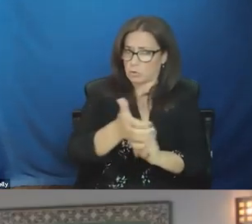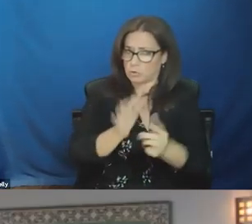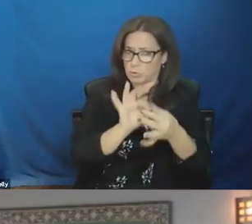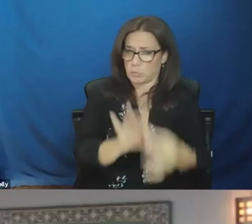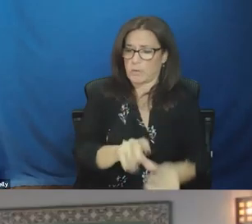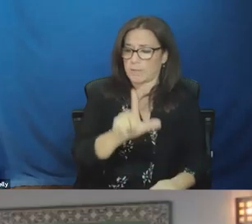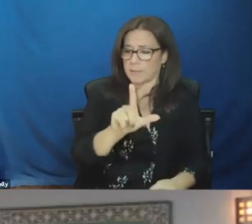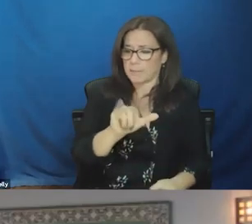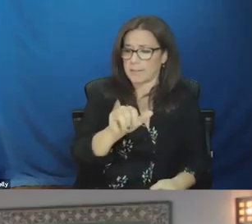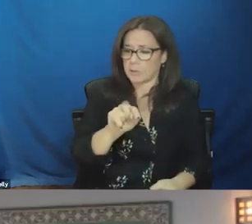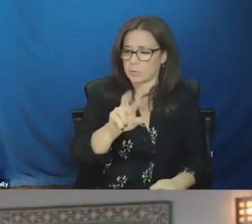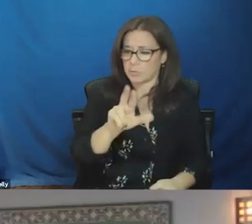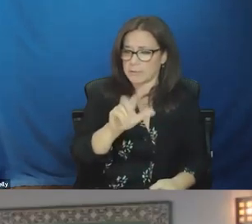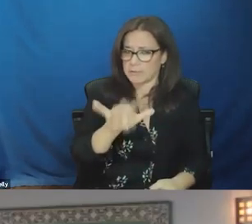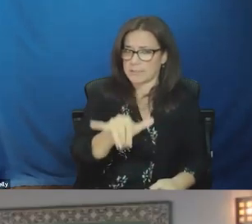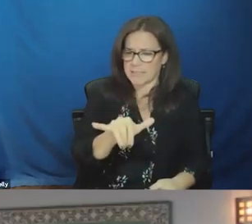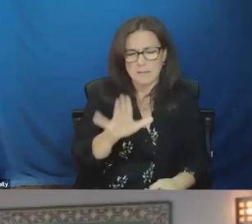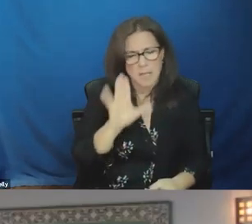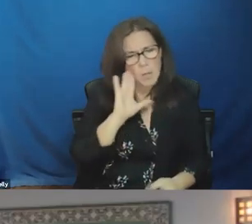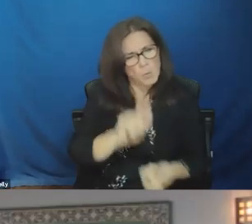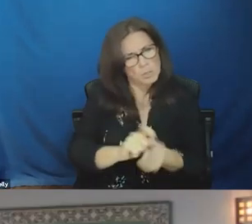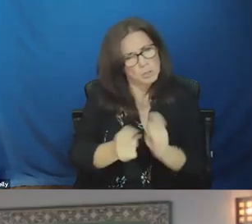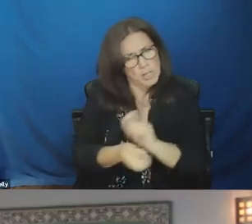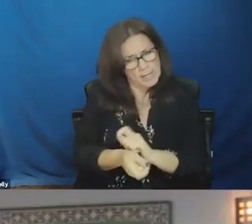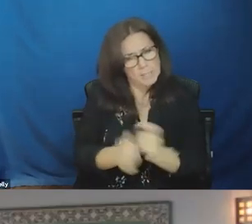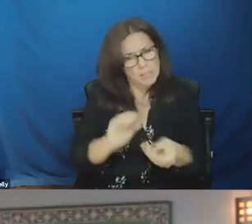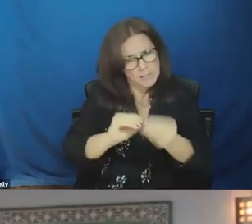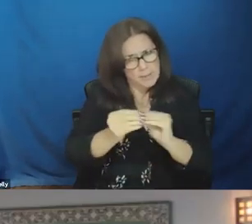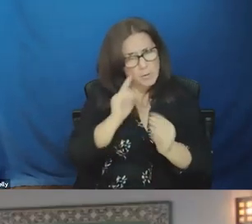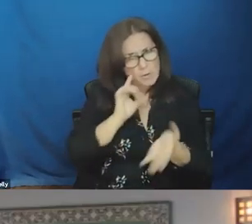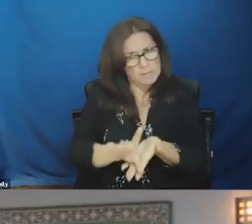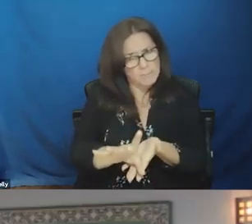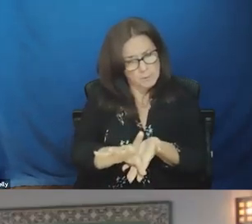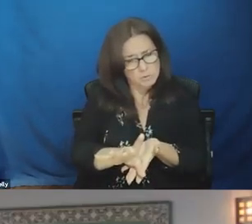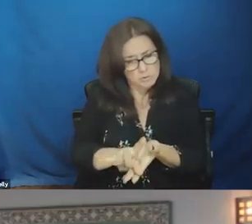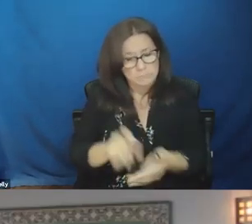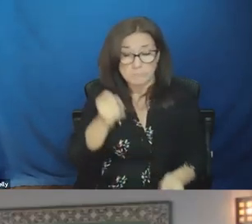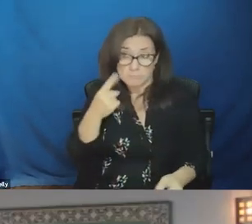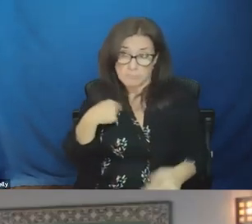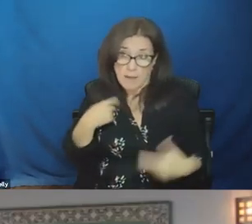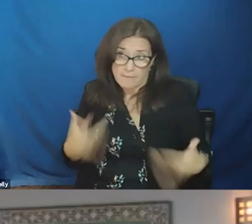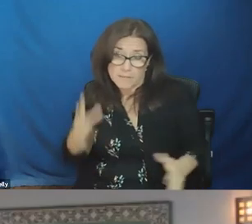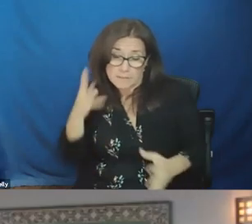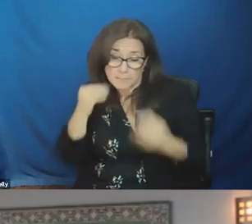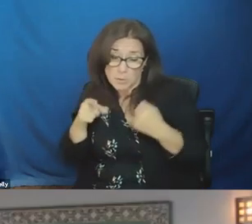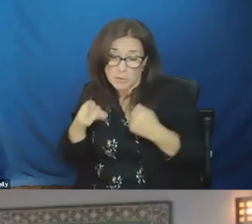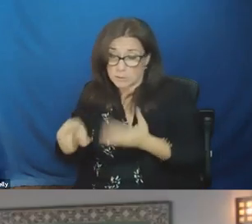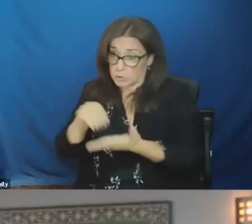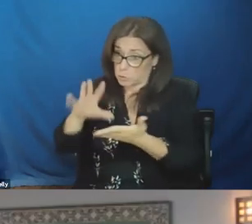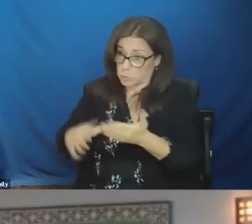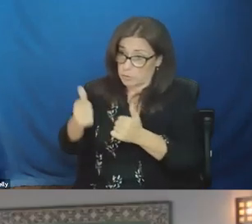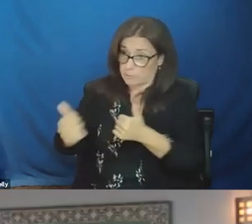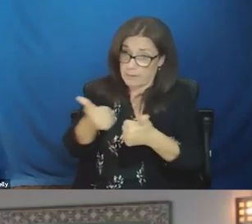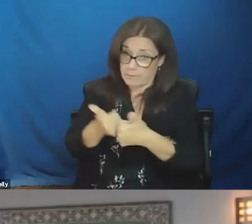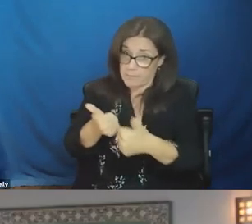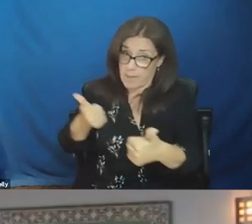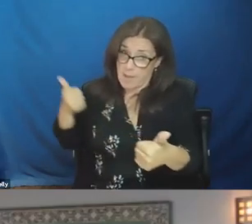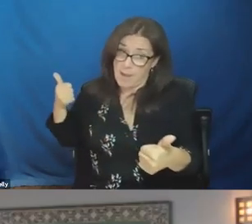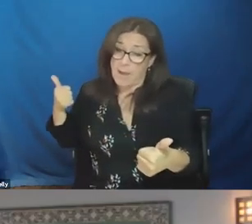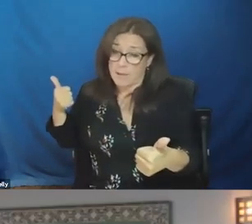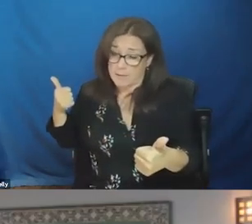creo que si cambiamos nuestra cultura alrededor de la lectoescritura esto cambiaría la cantidad de